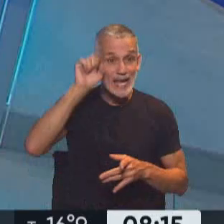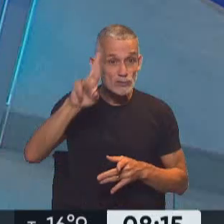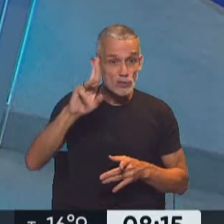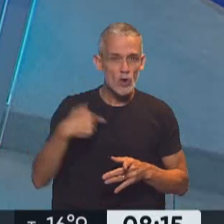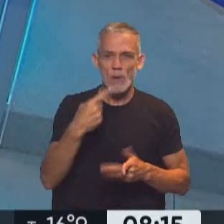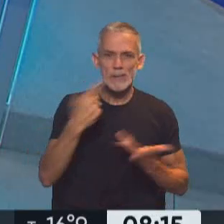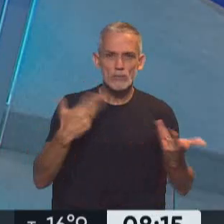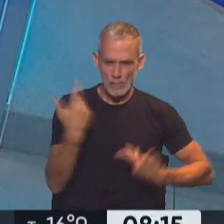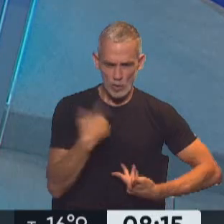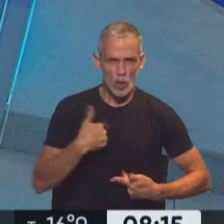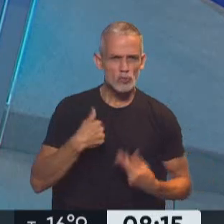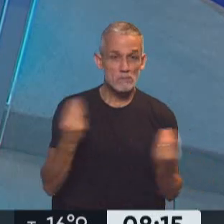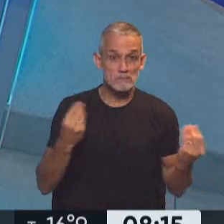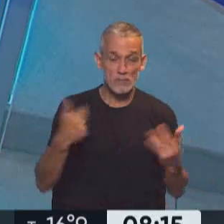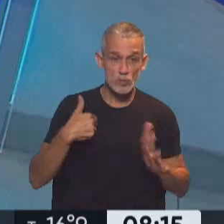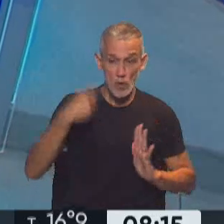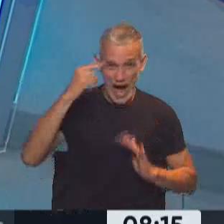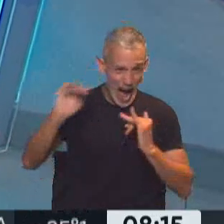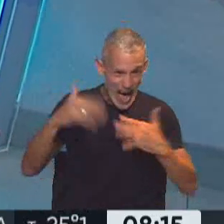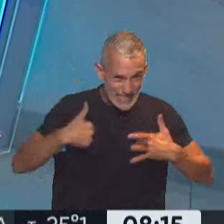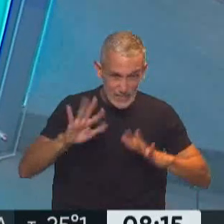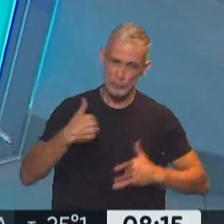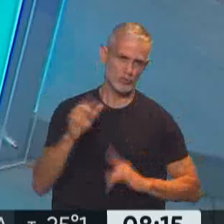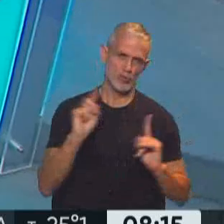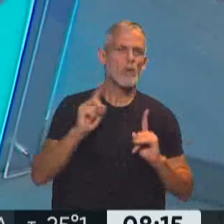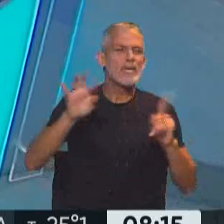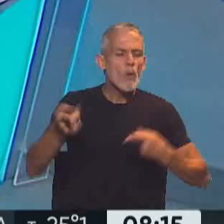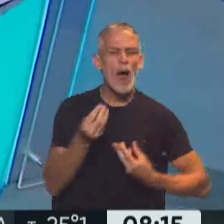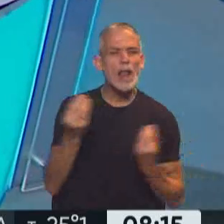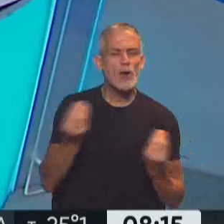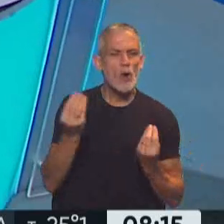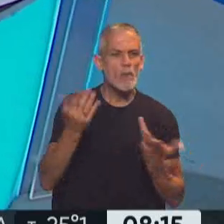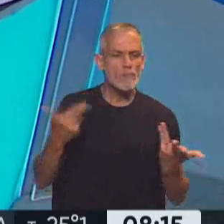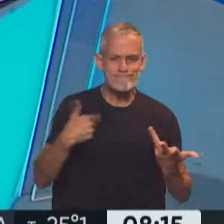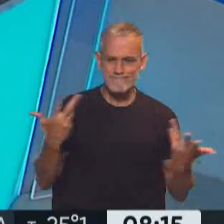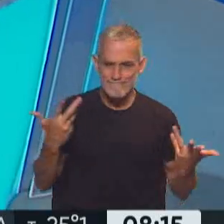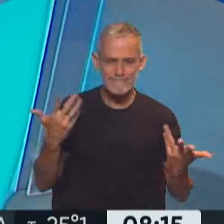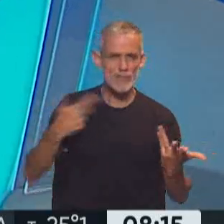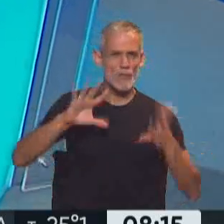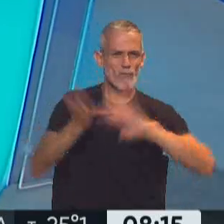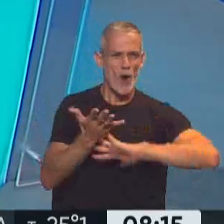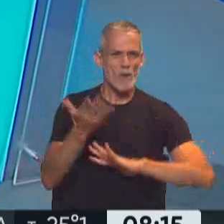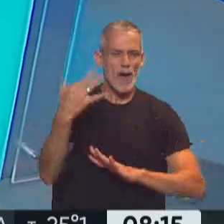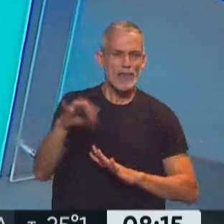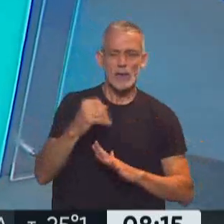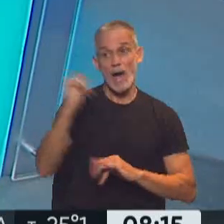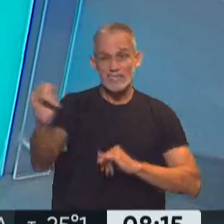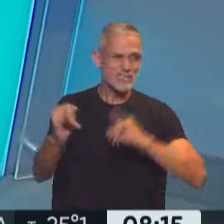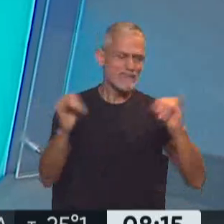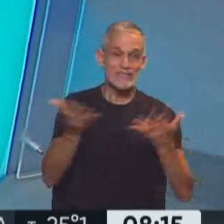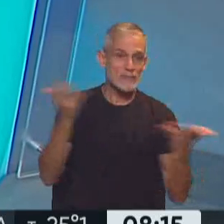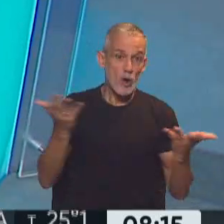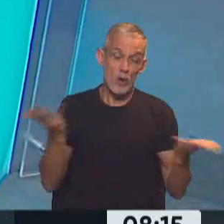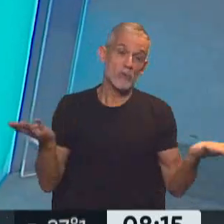¿no?, ¿qué podemos hacer nosotros, quienes no nos identificamos con todo esto, como para que esto no suceda? Si en las formas hay que deconstruirse, como se dice hoy en día,